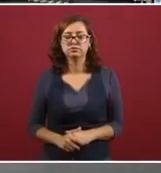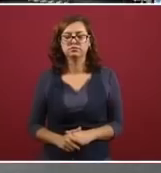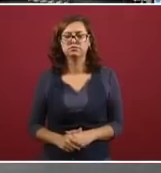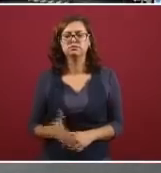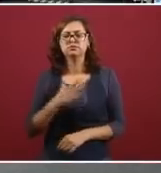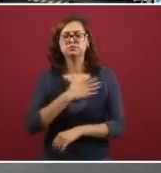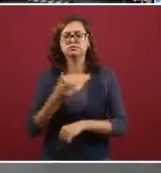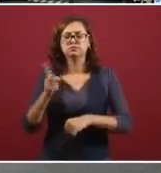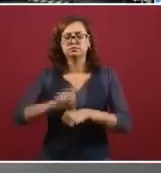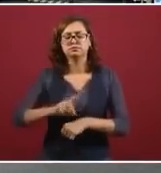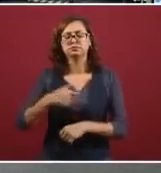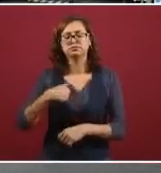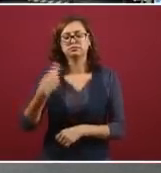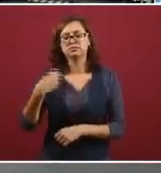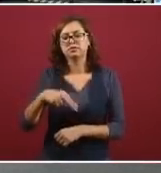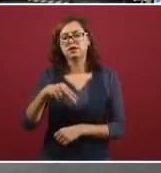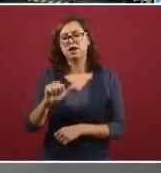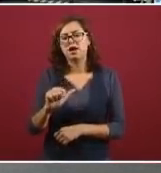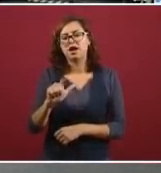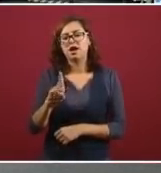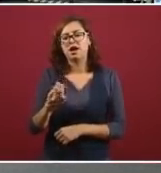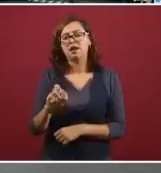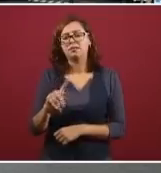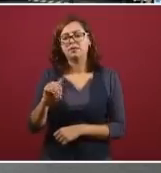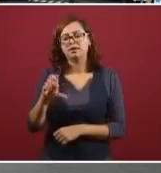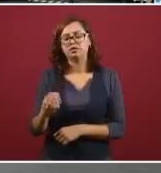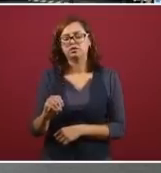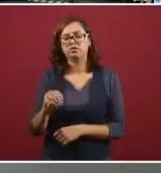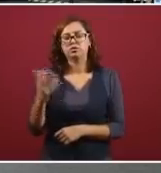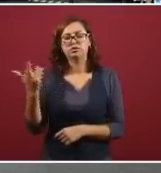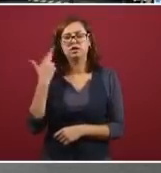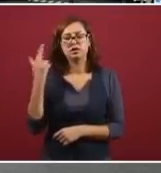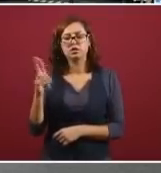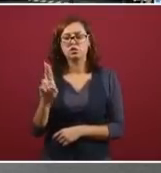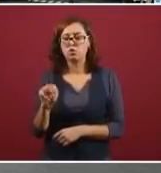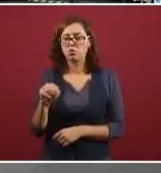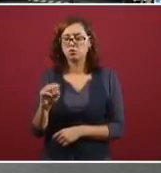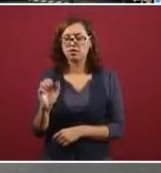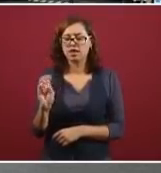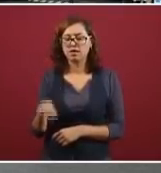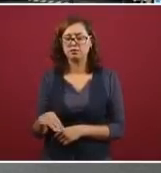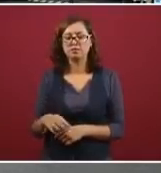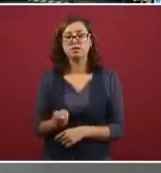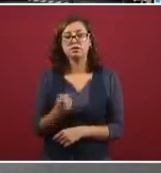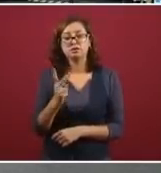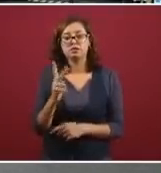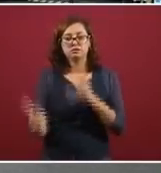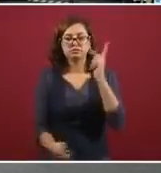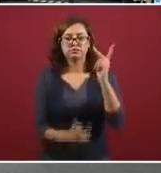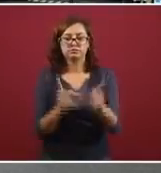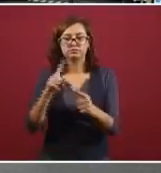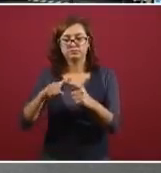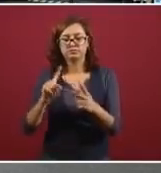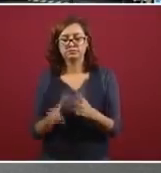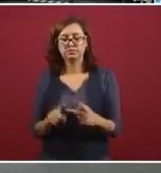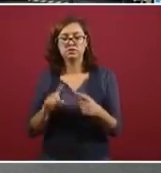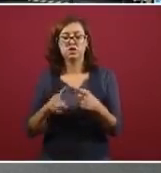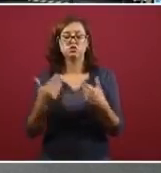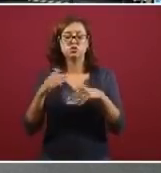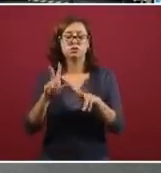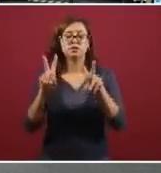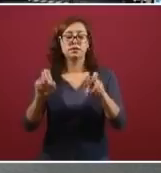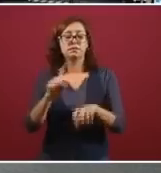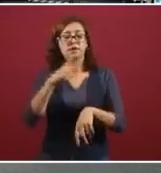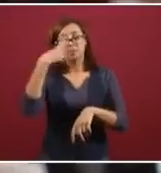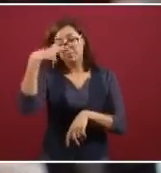Presidente, buenos días. Alberto Betancur, de Radio UNAM. Quisiera hacerle dos preguntas sobre la relación México-Estados Unidos